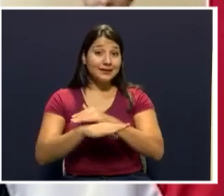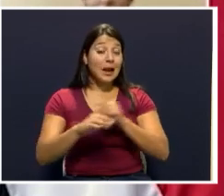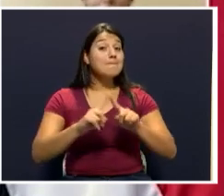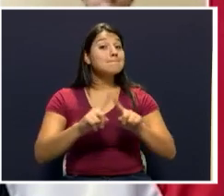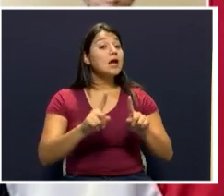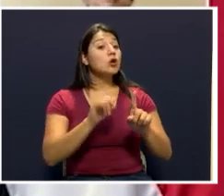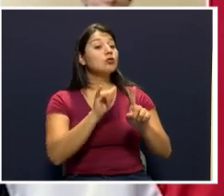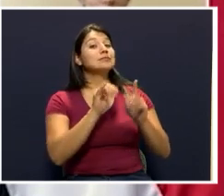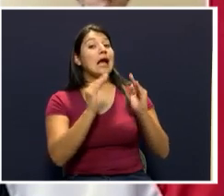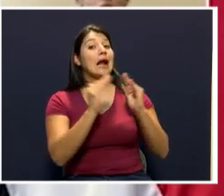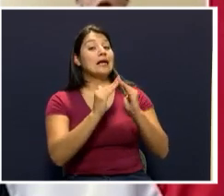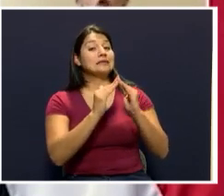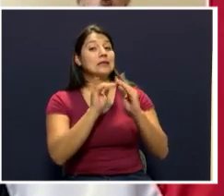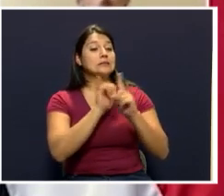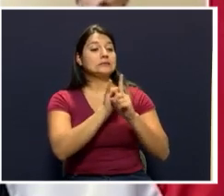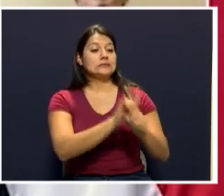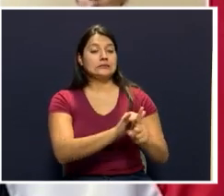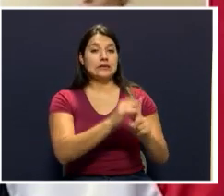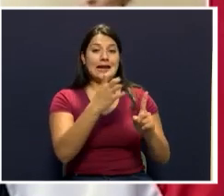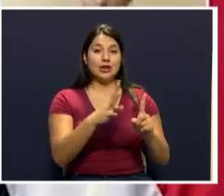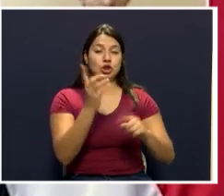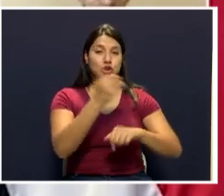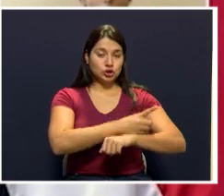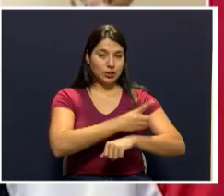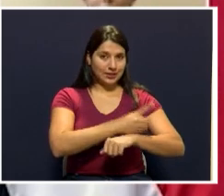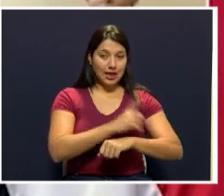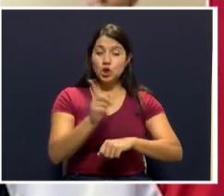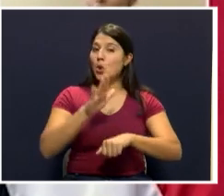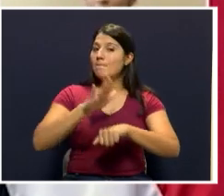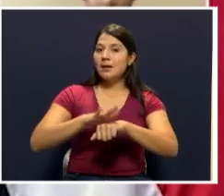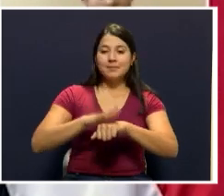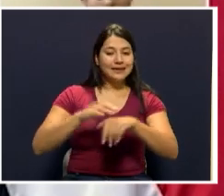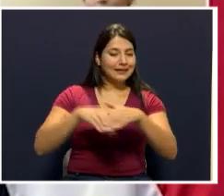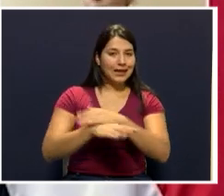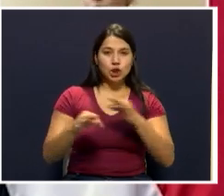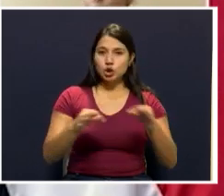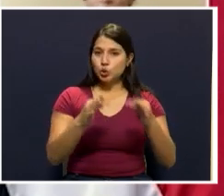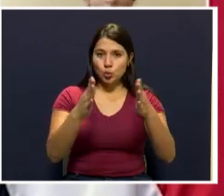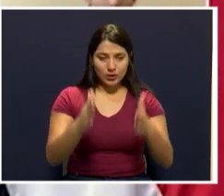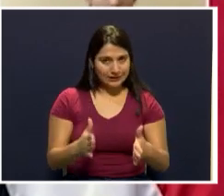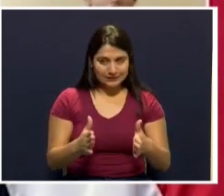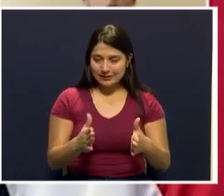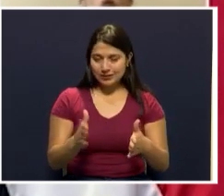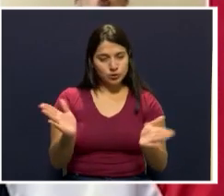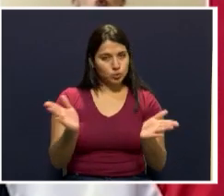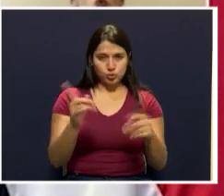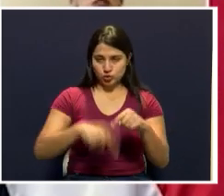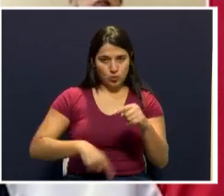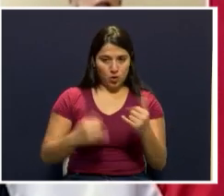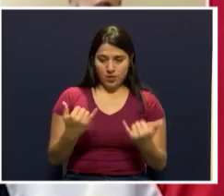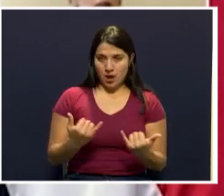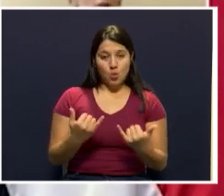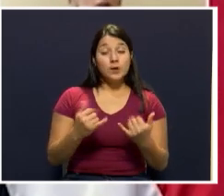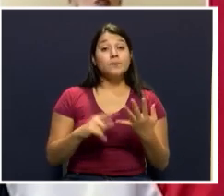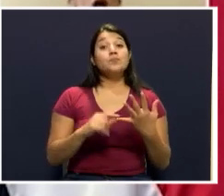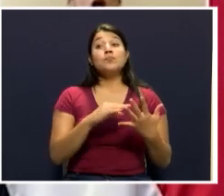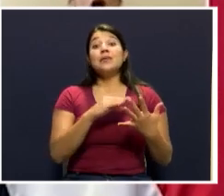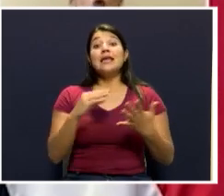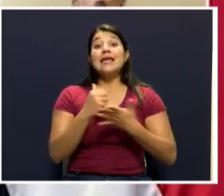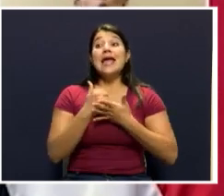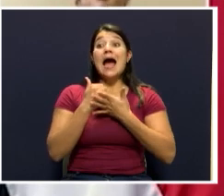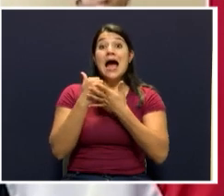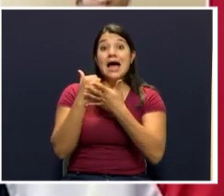está permitido el ingreso de turistas o personas sin residencia en el país. Y la excepción únicamente es en casos humanitarios que